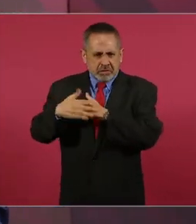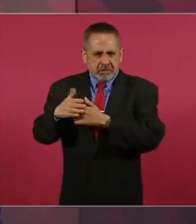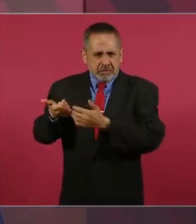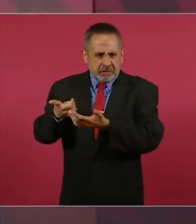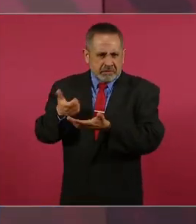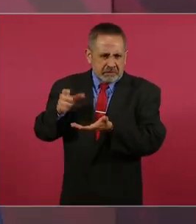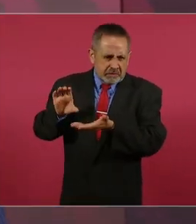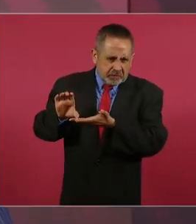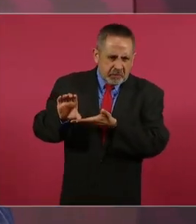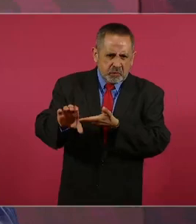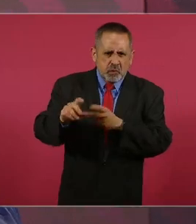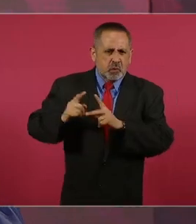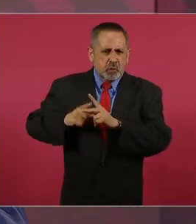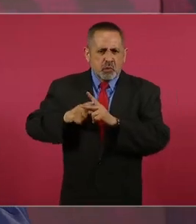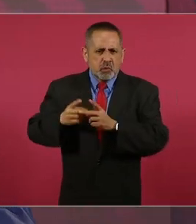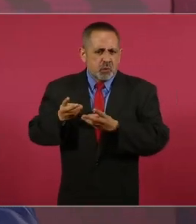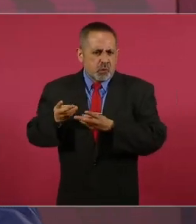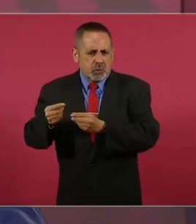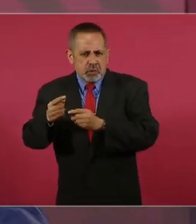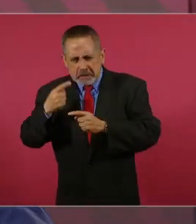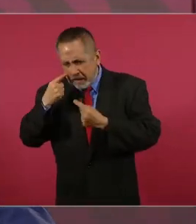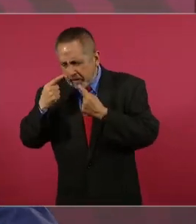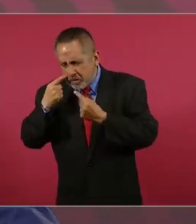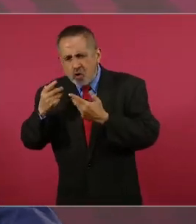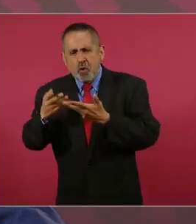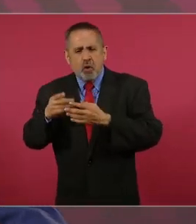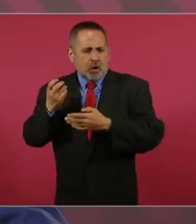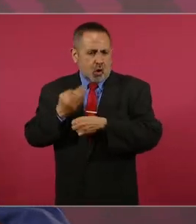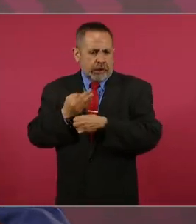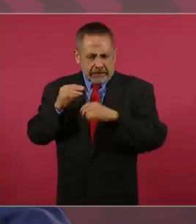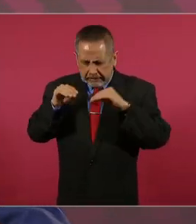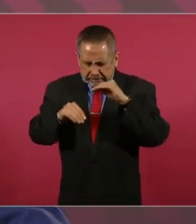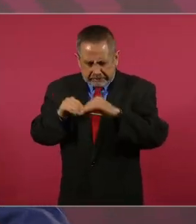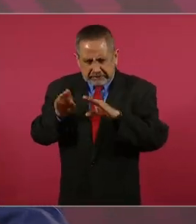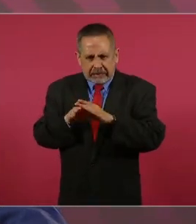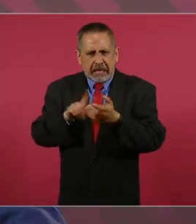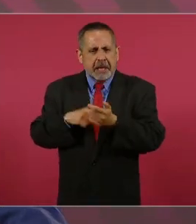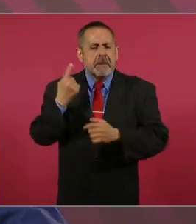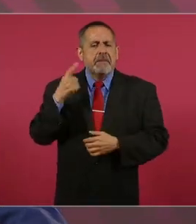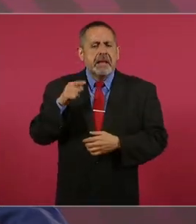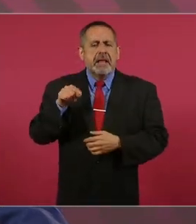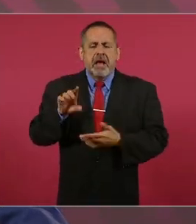financiera, que es lo que se está trabajando, para